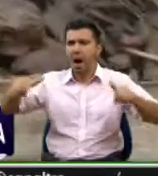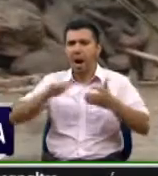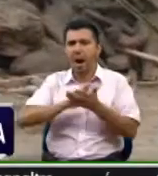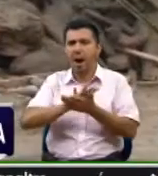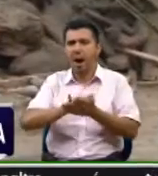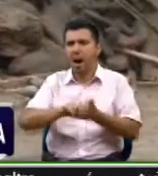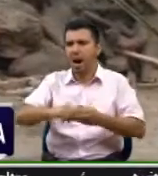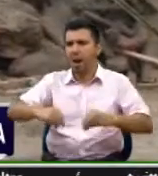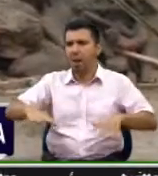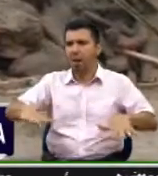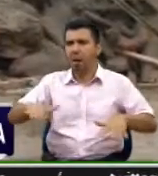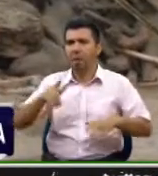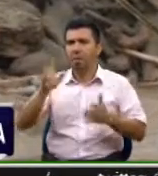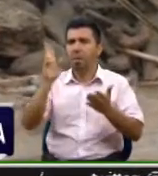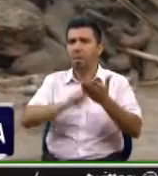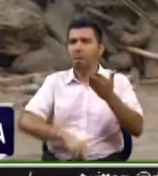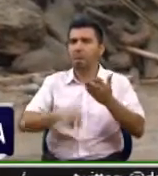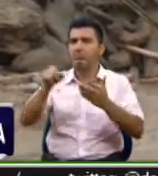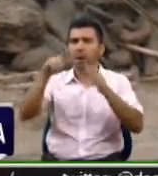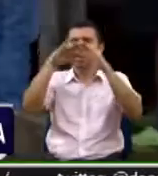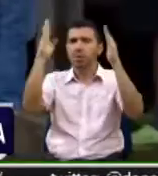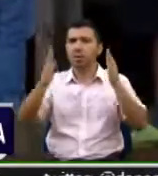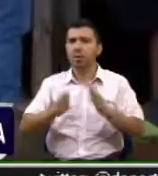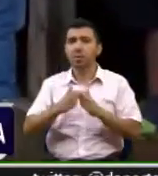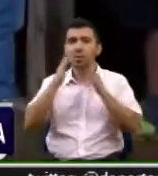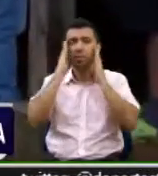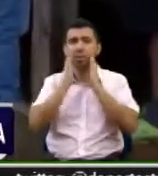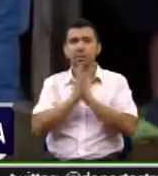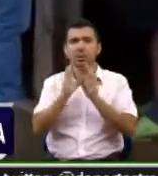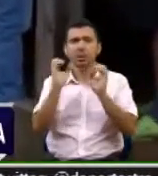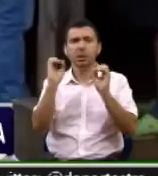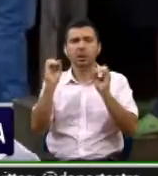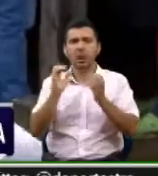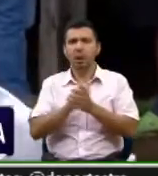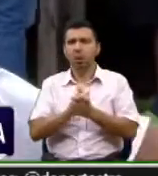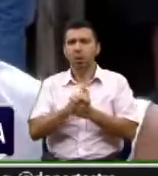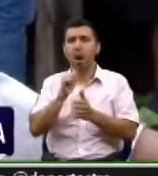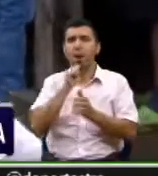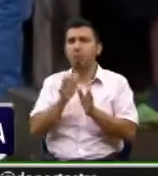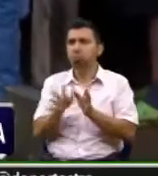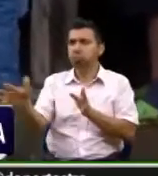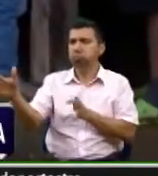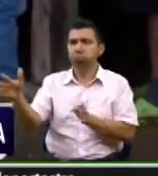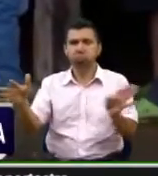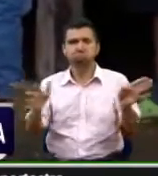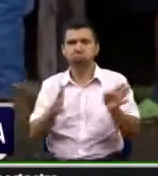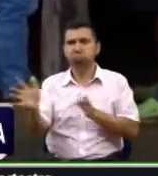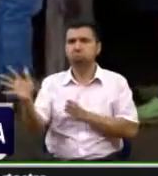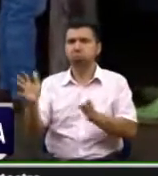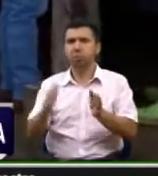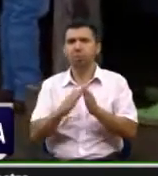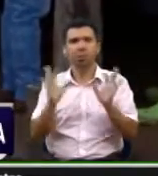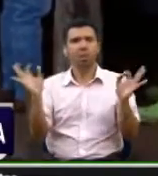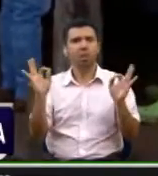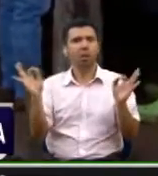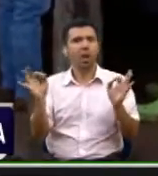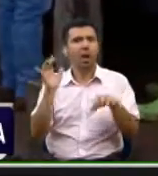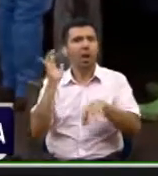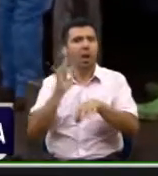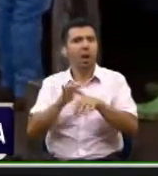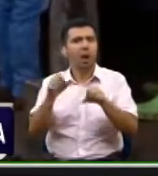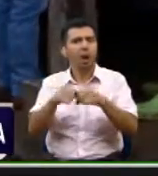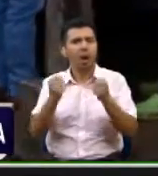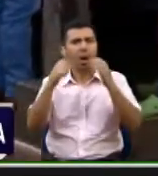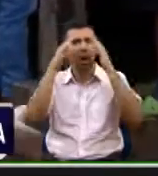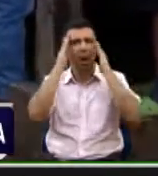de barro a lo que es la estructura de la Virgen. Pasó agua por los dos lados. Y ni una, ni la partió,